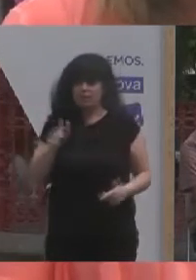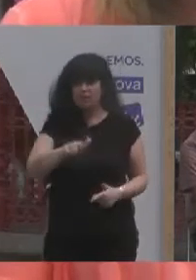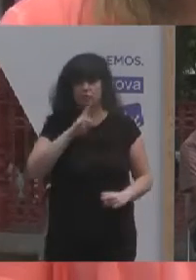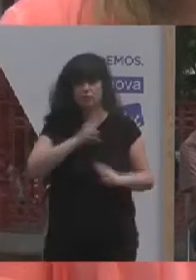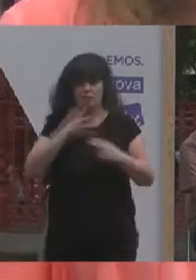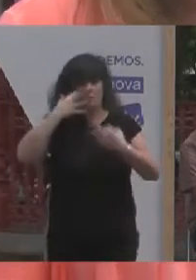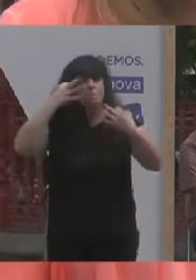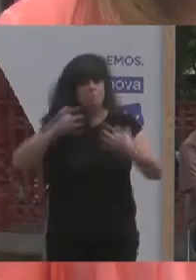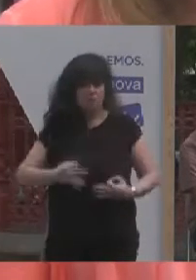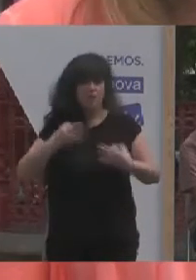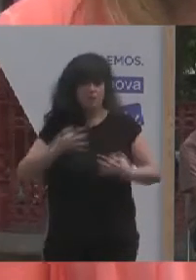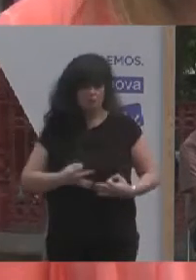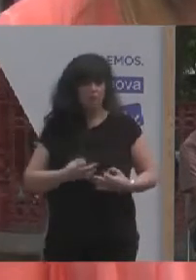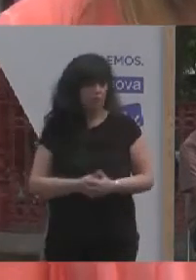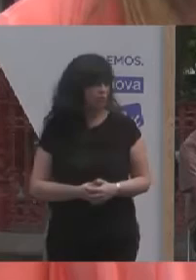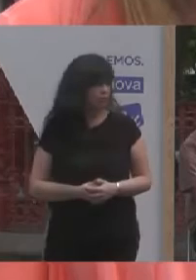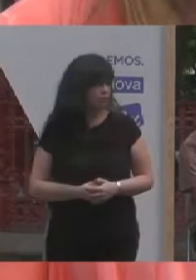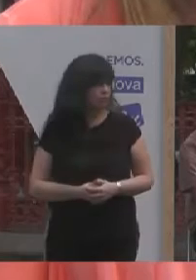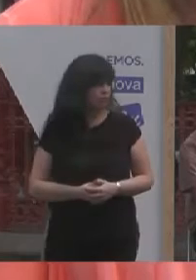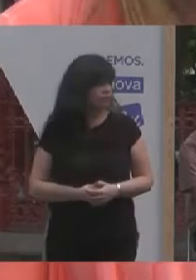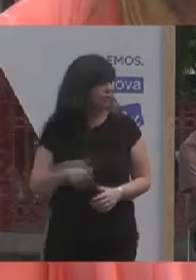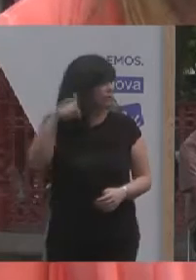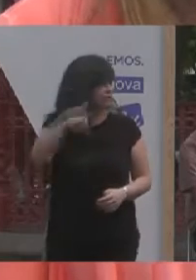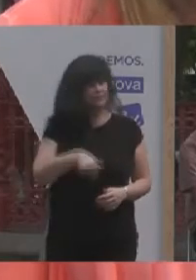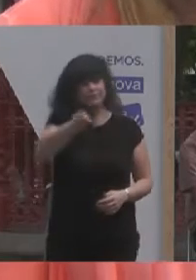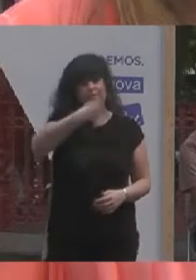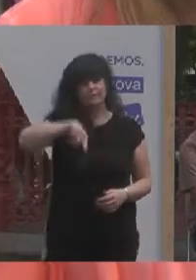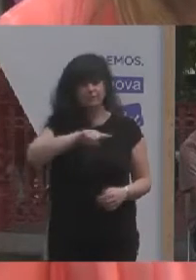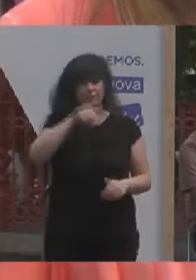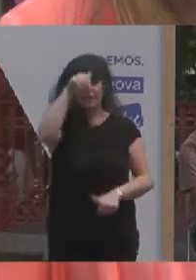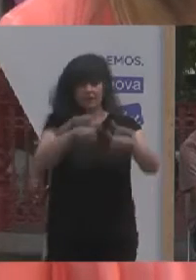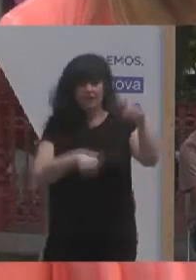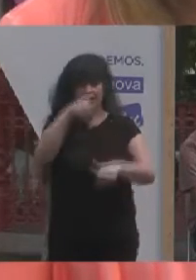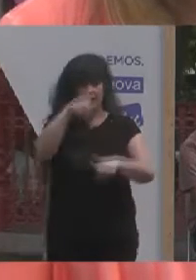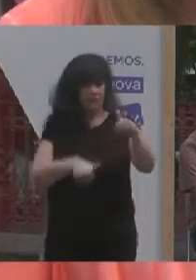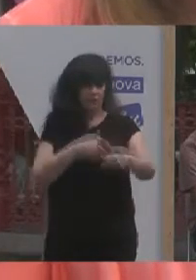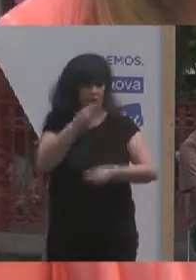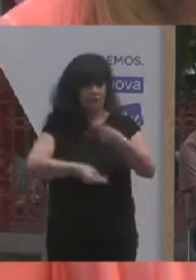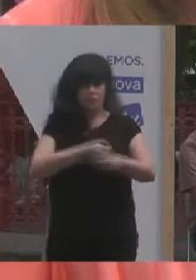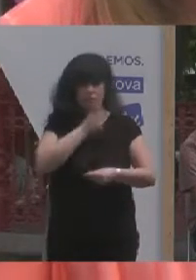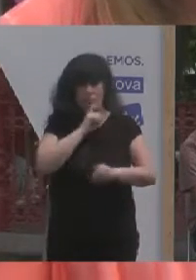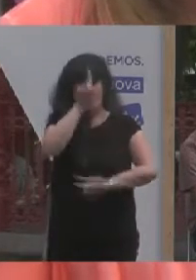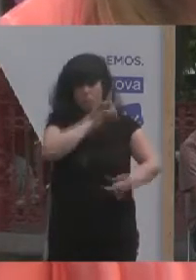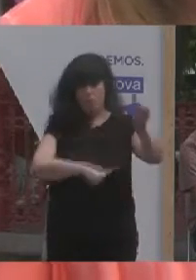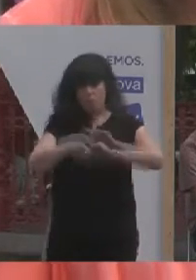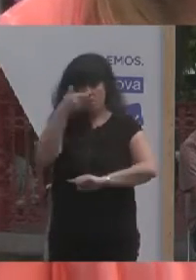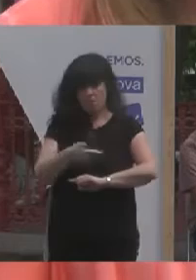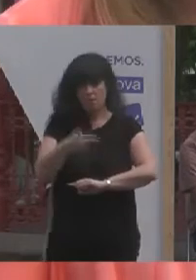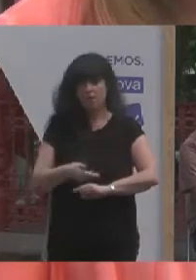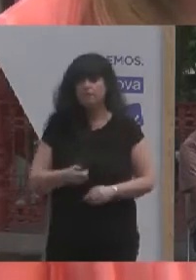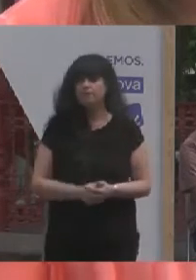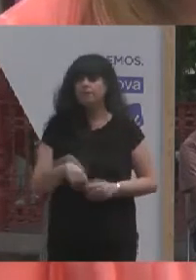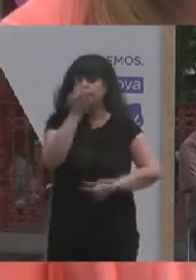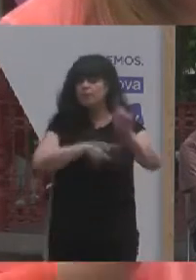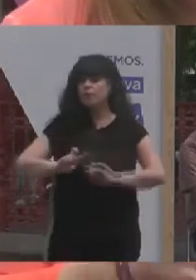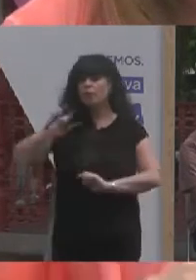real que eu señalo aquí, porque vamos a celebrar estas elecciones con estos problemas tan graves. Outro problema é o cambio climático. O